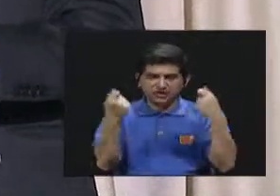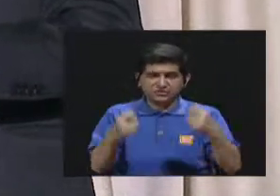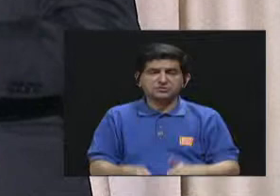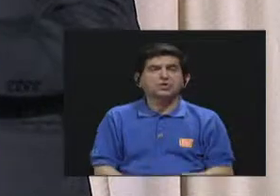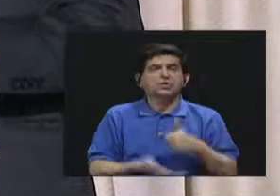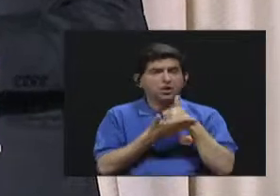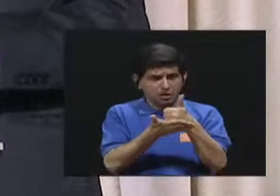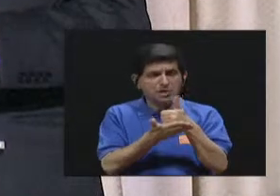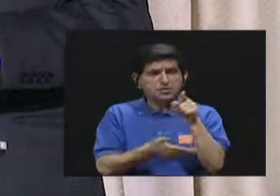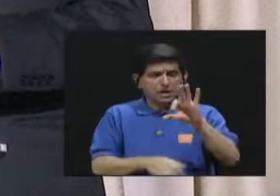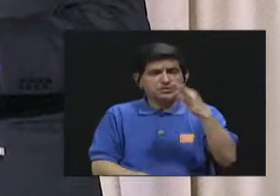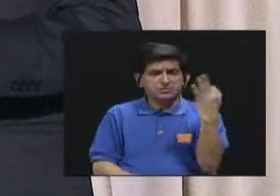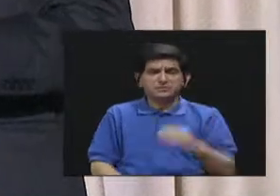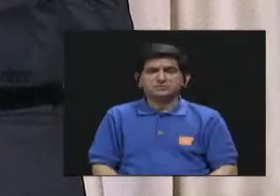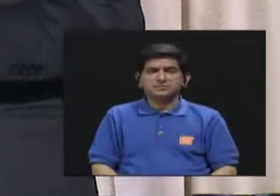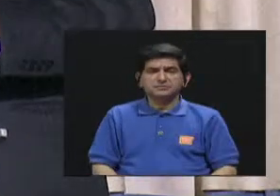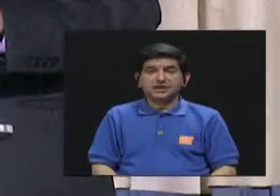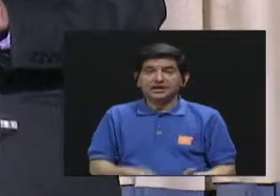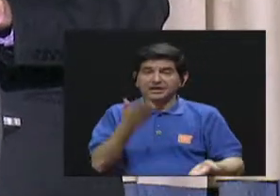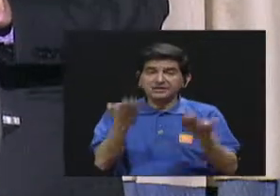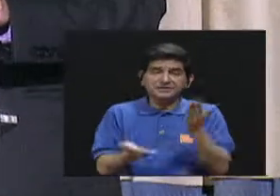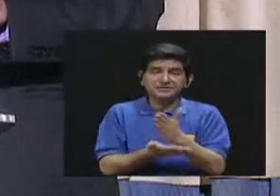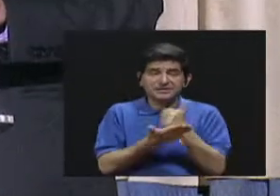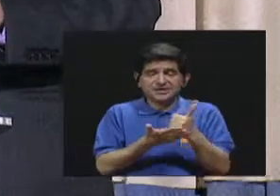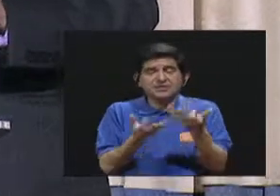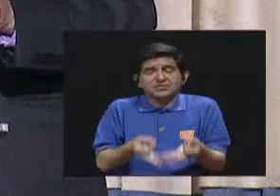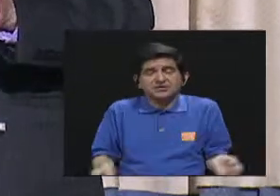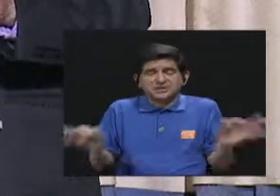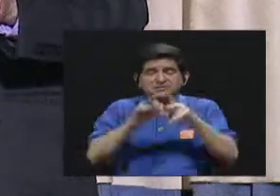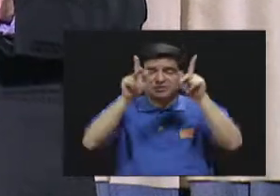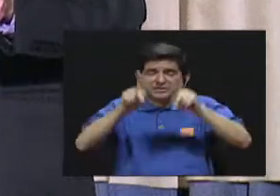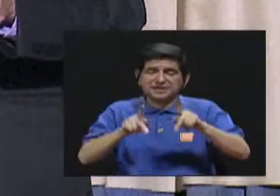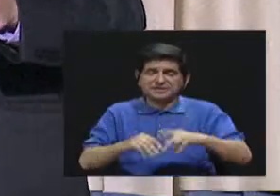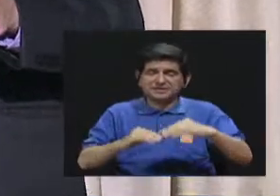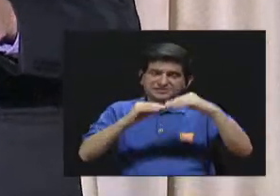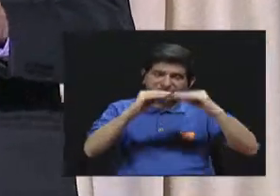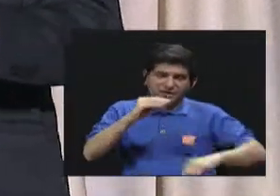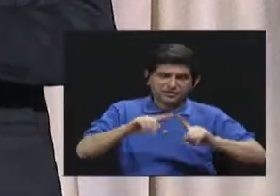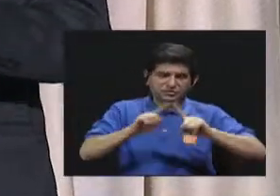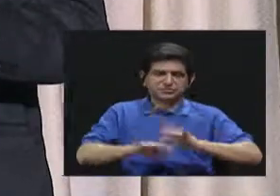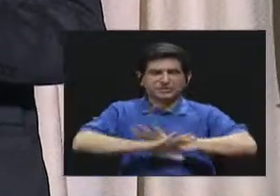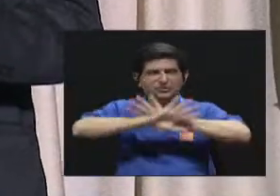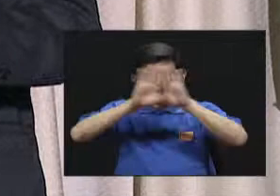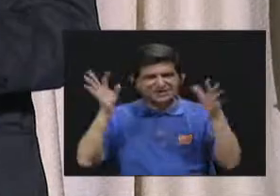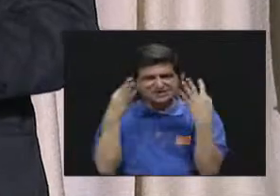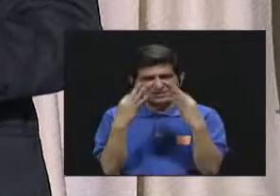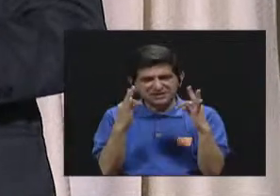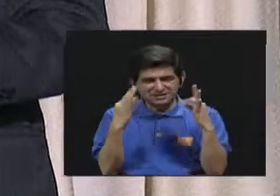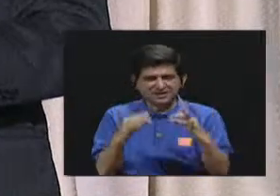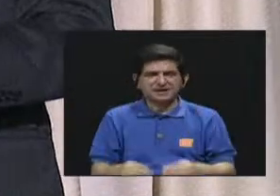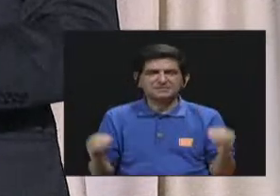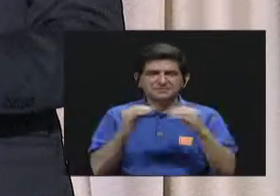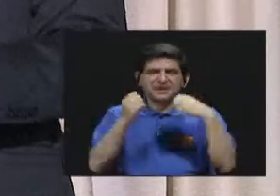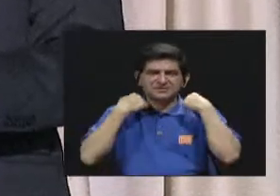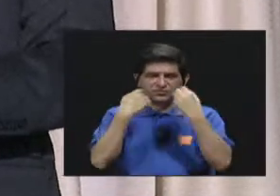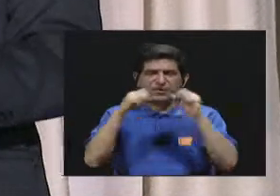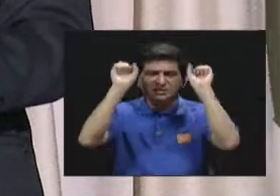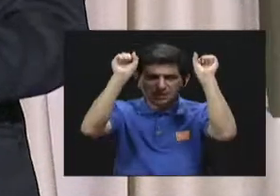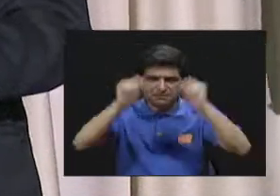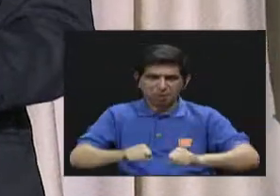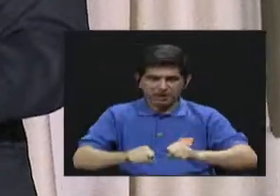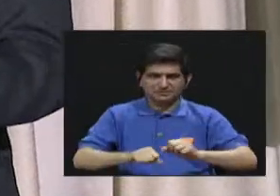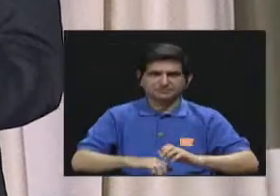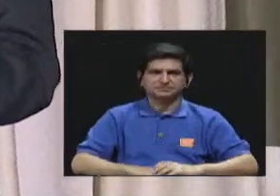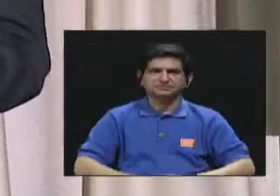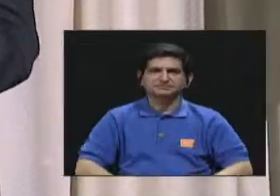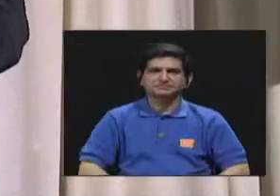eso, aunque perdieron algunas figuras clave, pero en aras de una transparencia máxima y radical se logró. Como